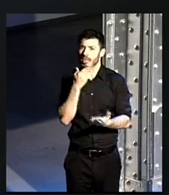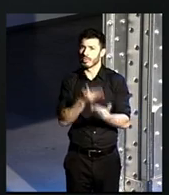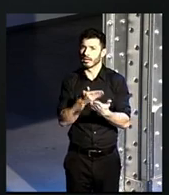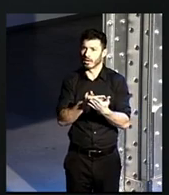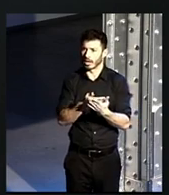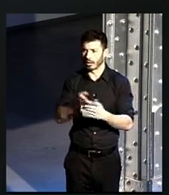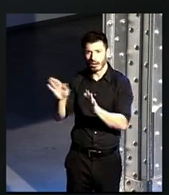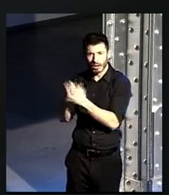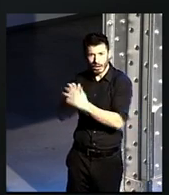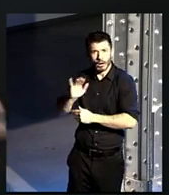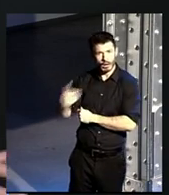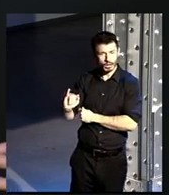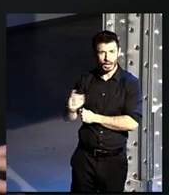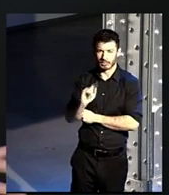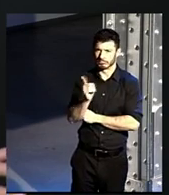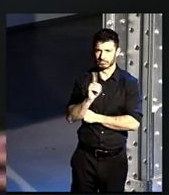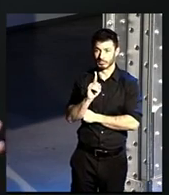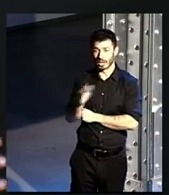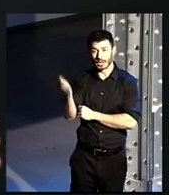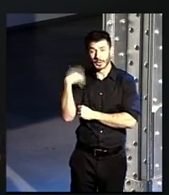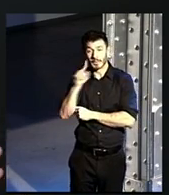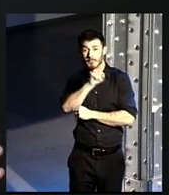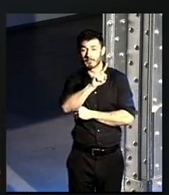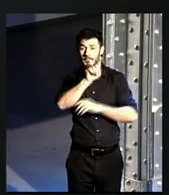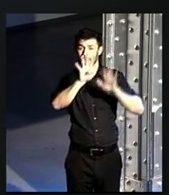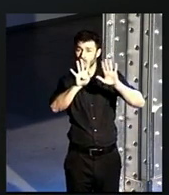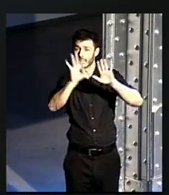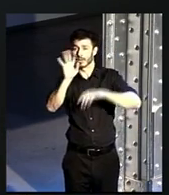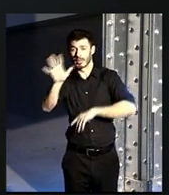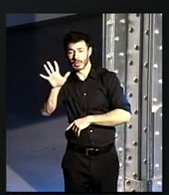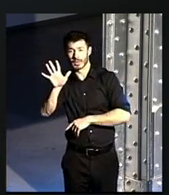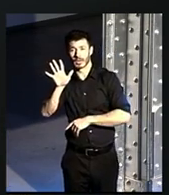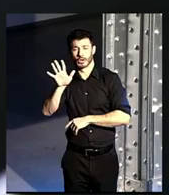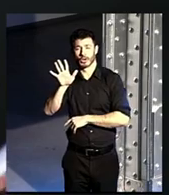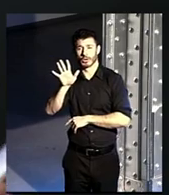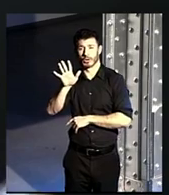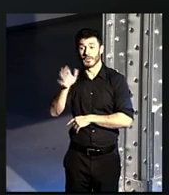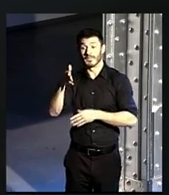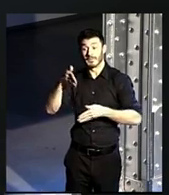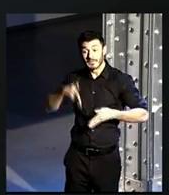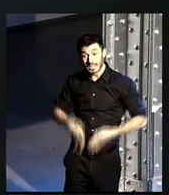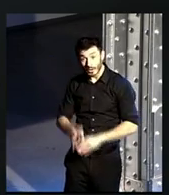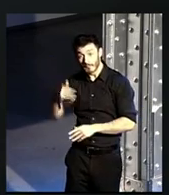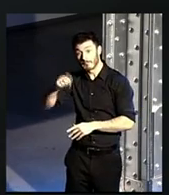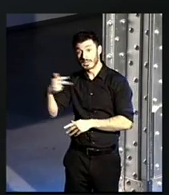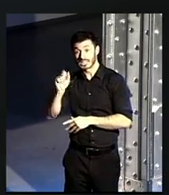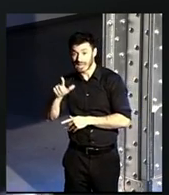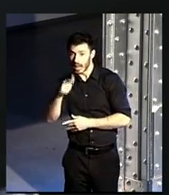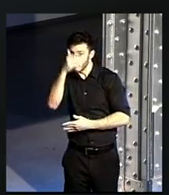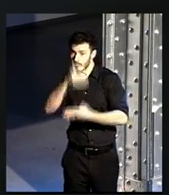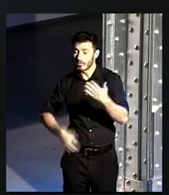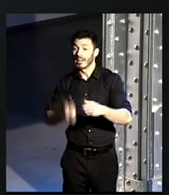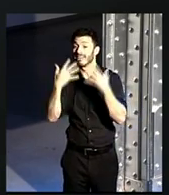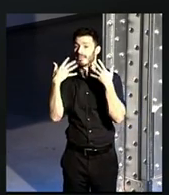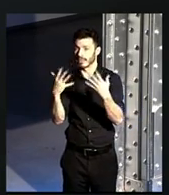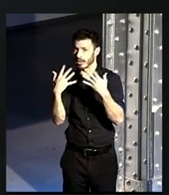libro, porque cuando en 1905 murió Verne, su hijo Michel publicó en 10 diarios franceses y en un